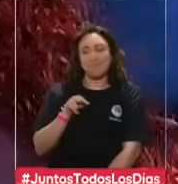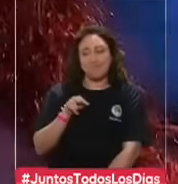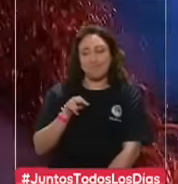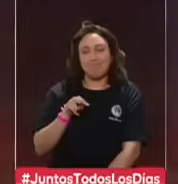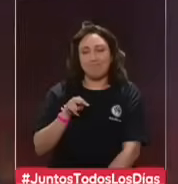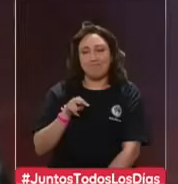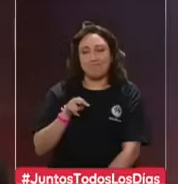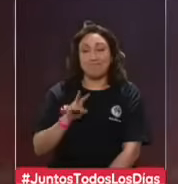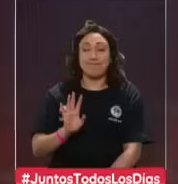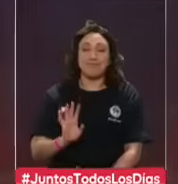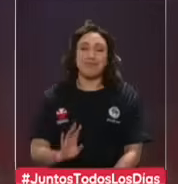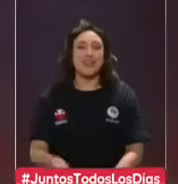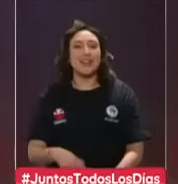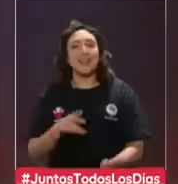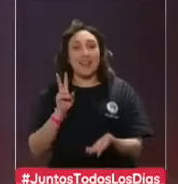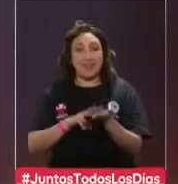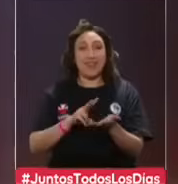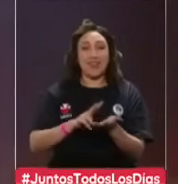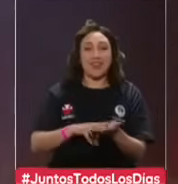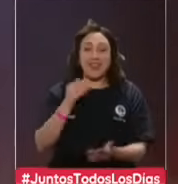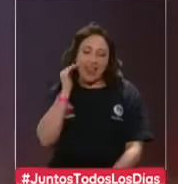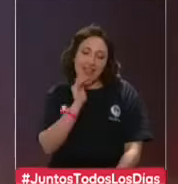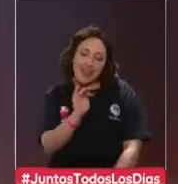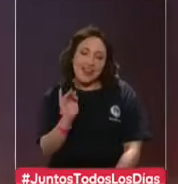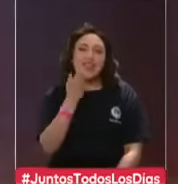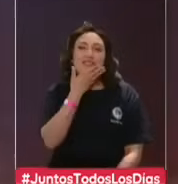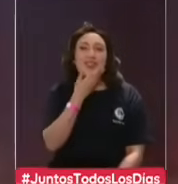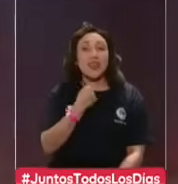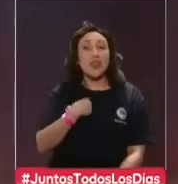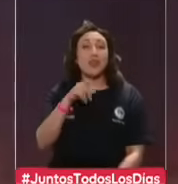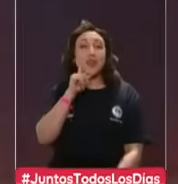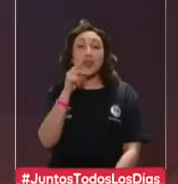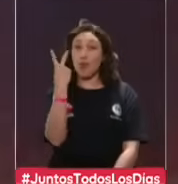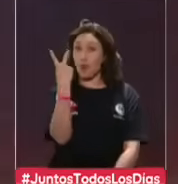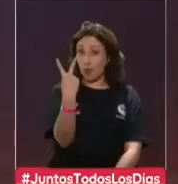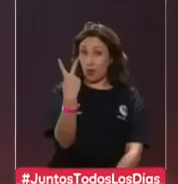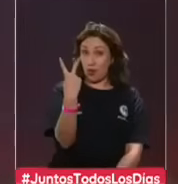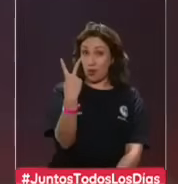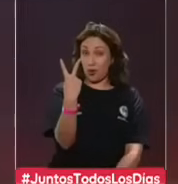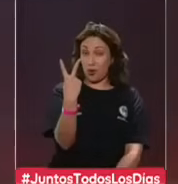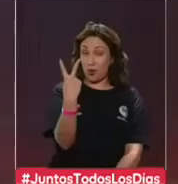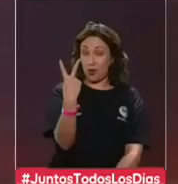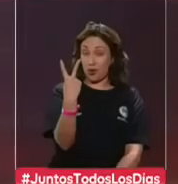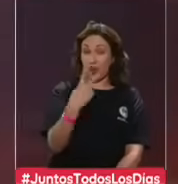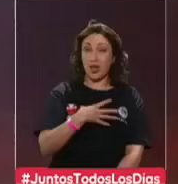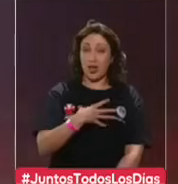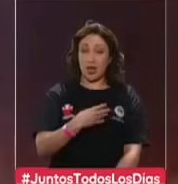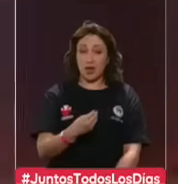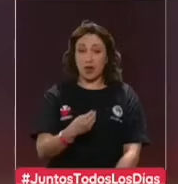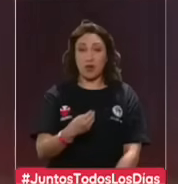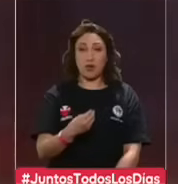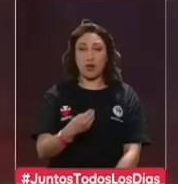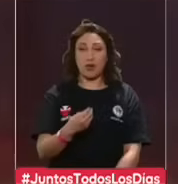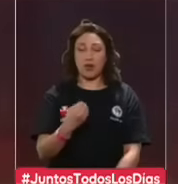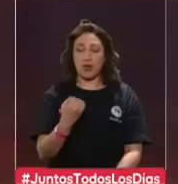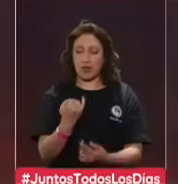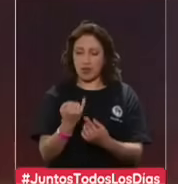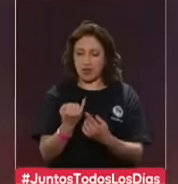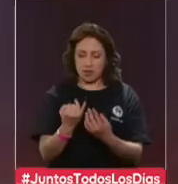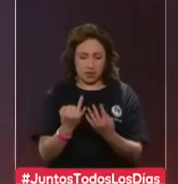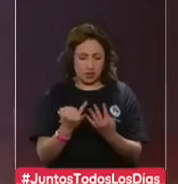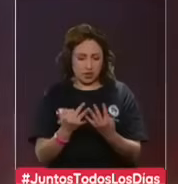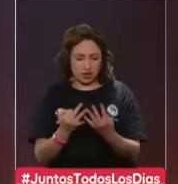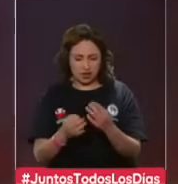Son lindos los niños. Yo tengo dos chiquititos de Puta, de 7